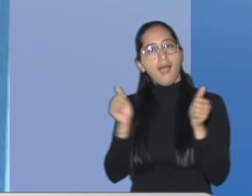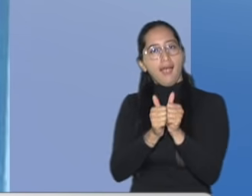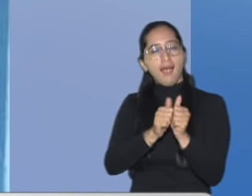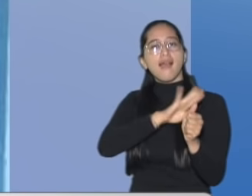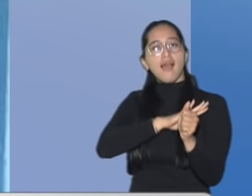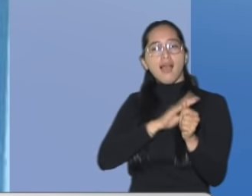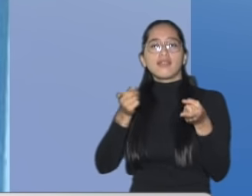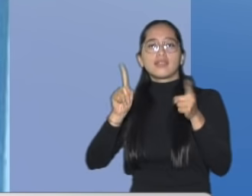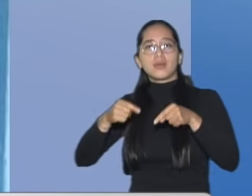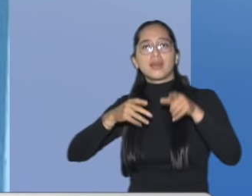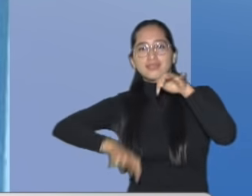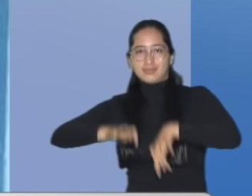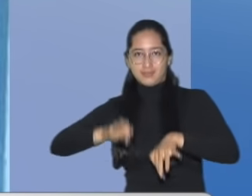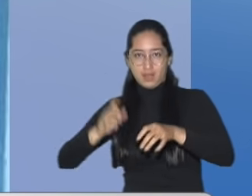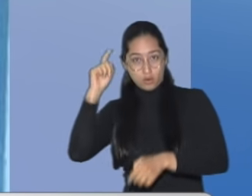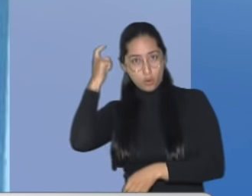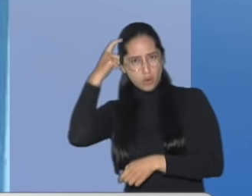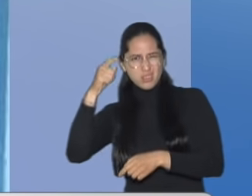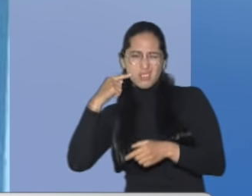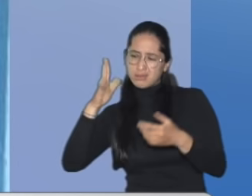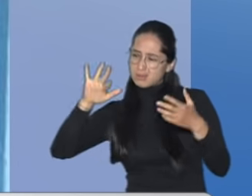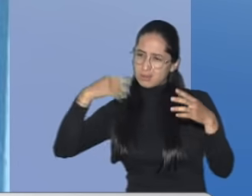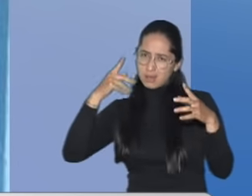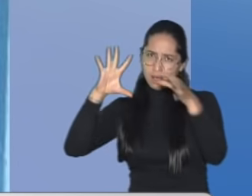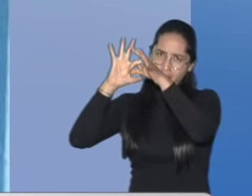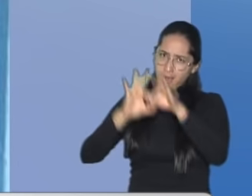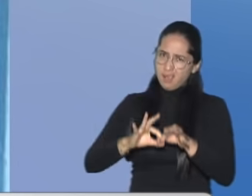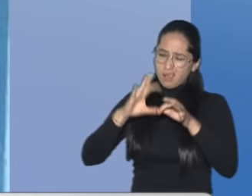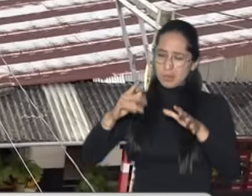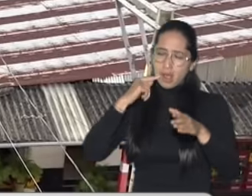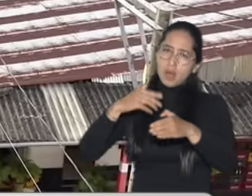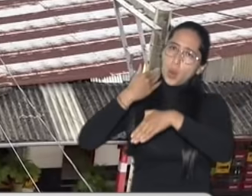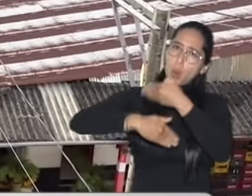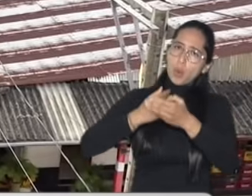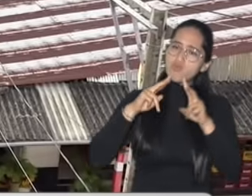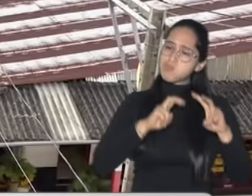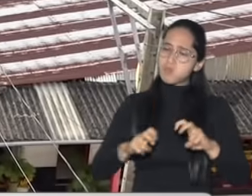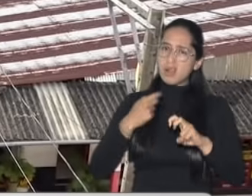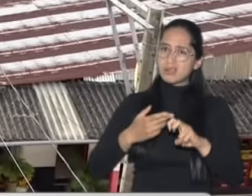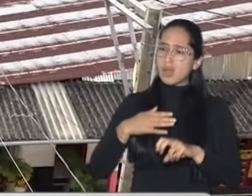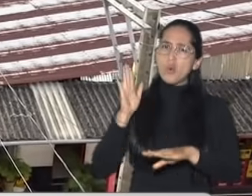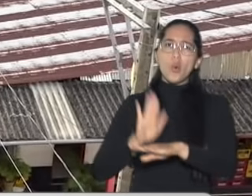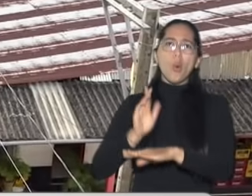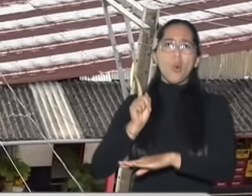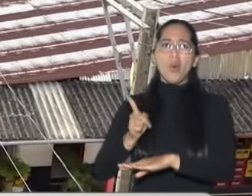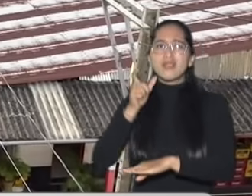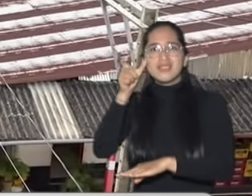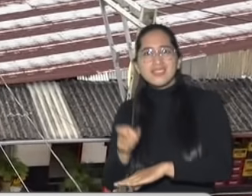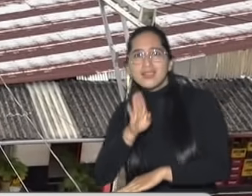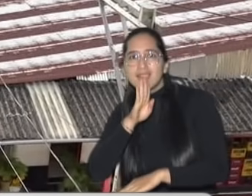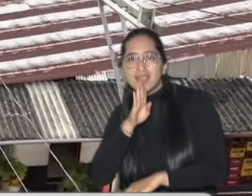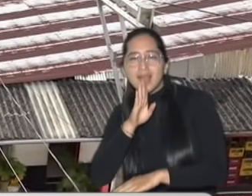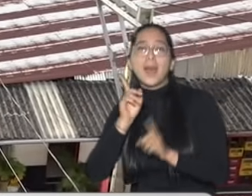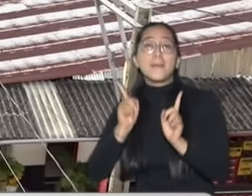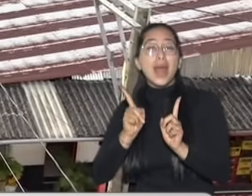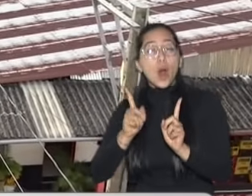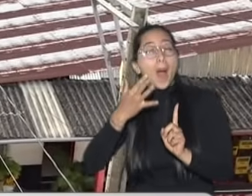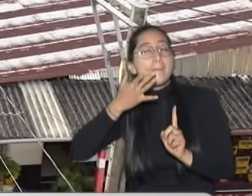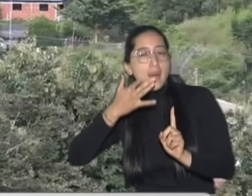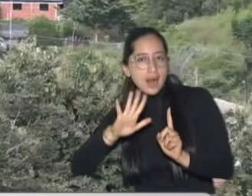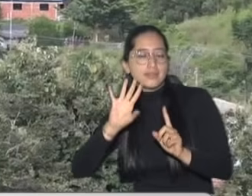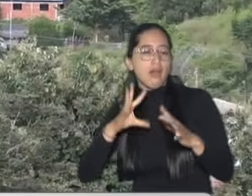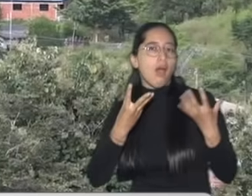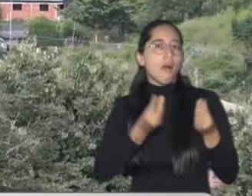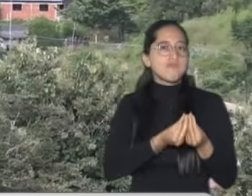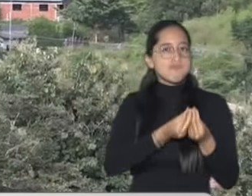del departamento de Antioquia para determinar quiénes serían los responsables, aunque se presume que sería una retaliación entre grupos armados que